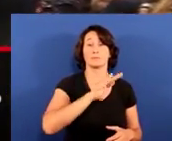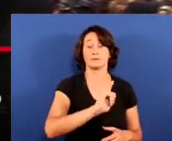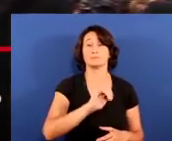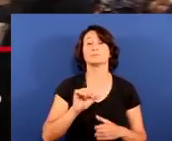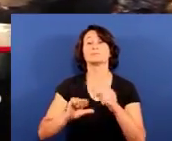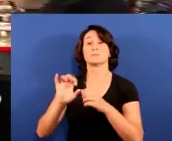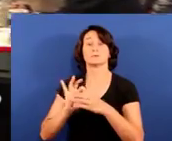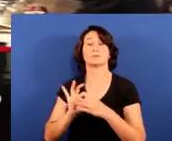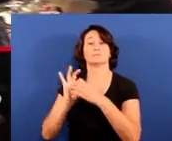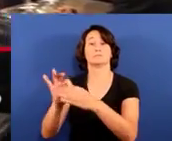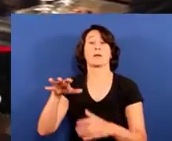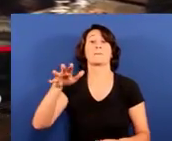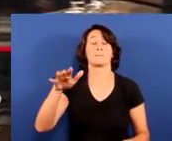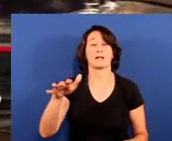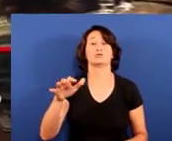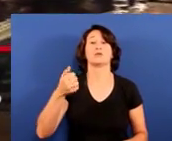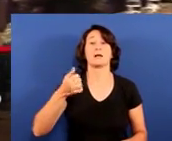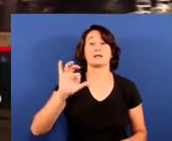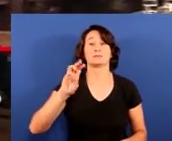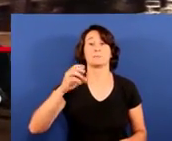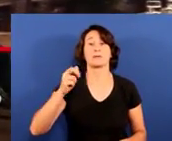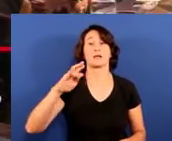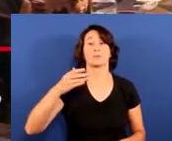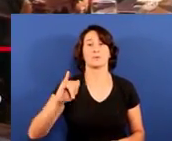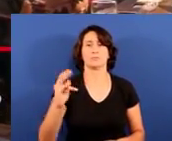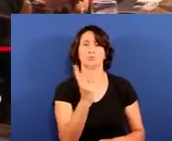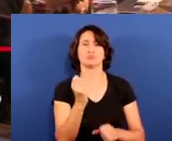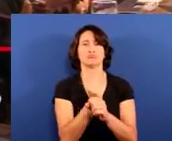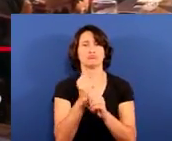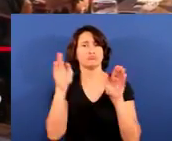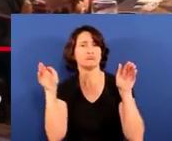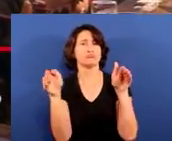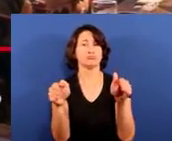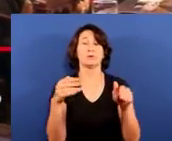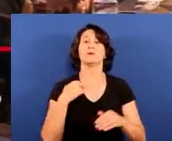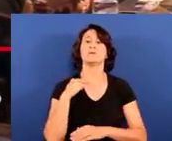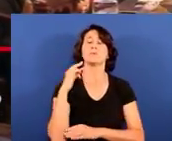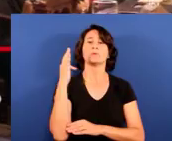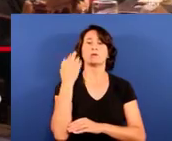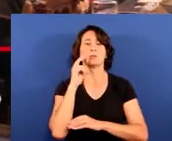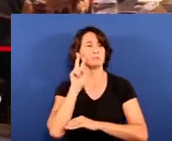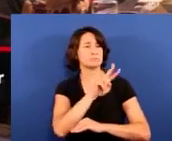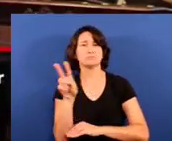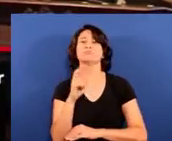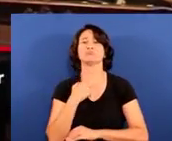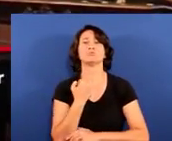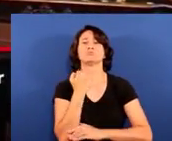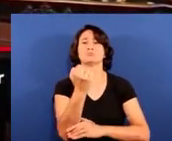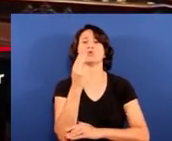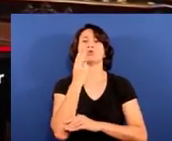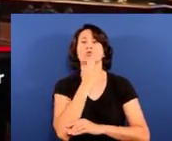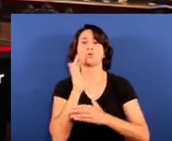forma telemática las 24 horas del día, los 365 días del año, desde cualquier ordenador conectado a la